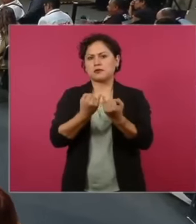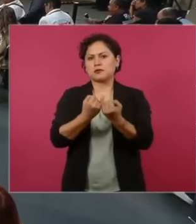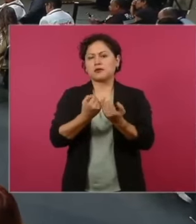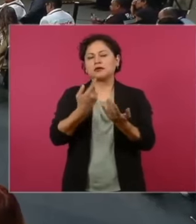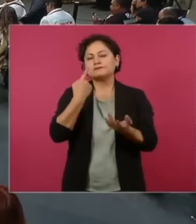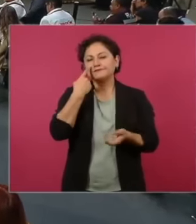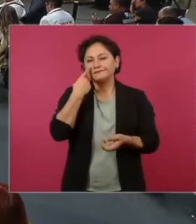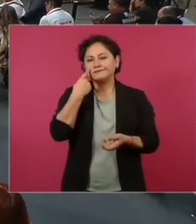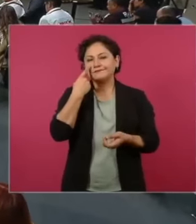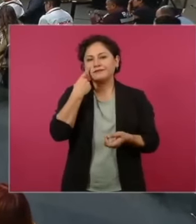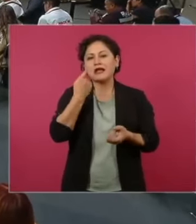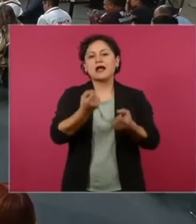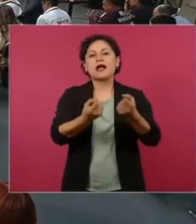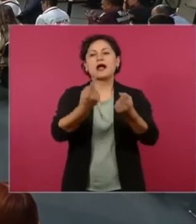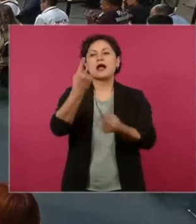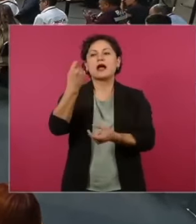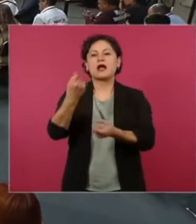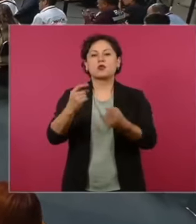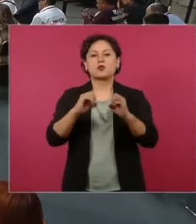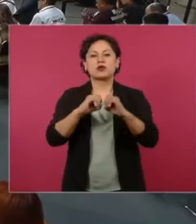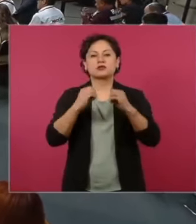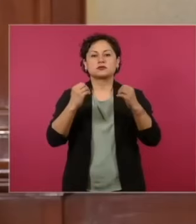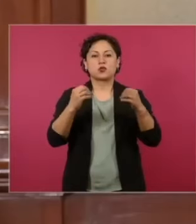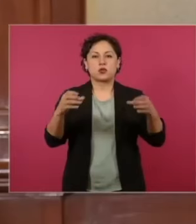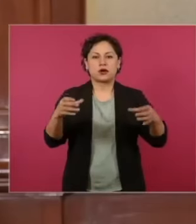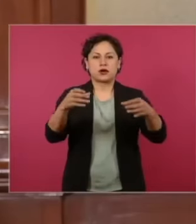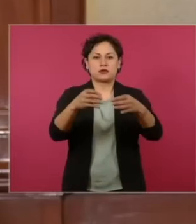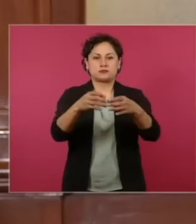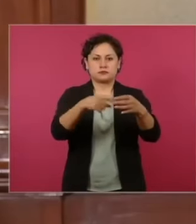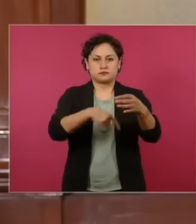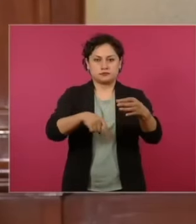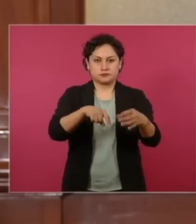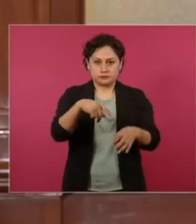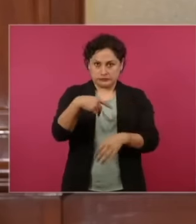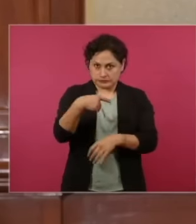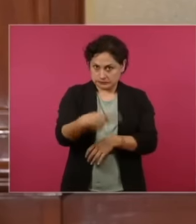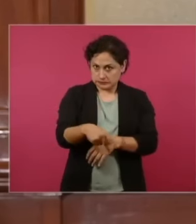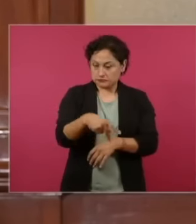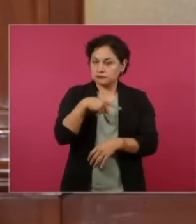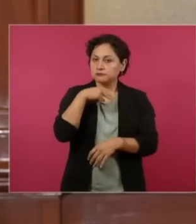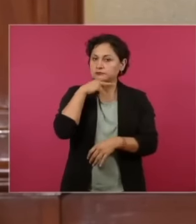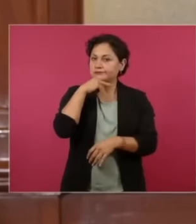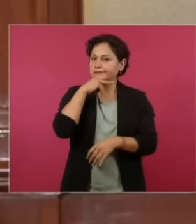que realmente están preocupadas. Porque